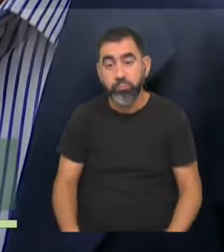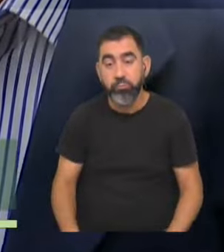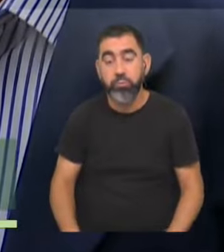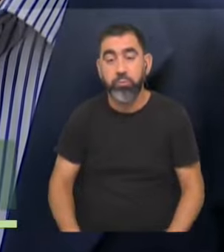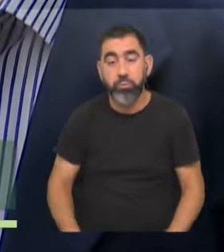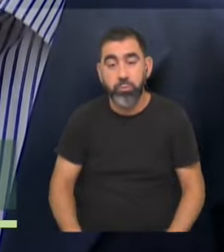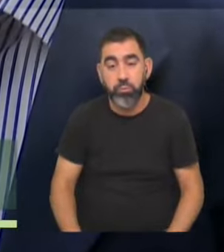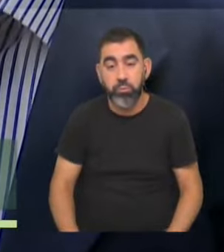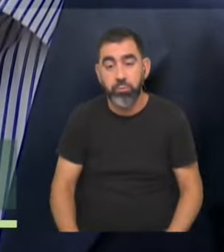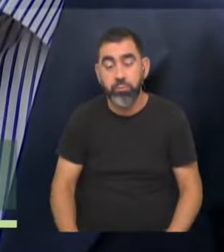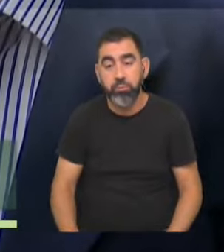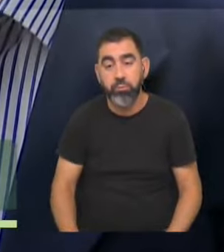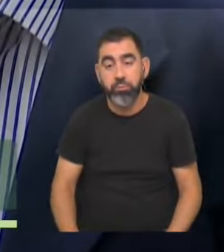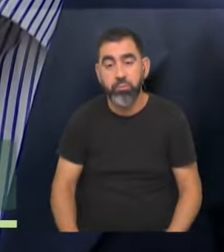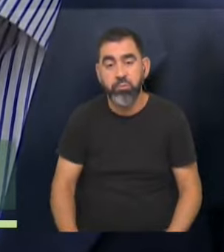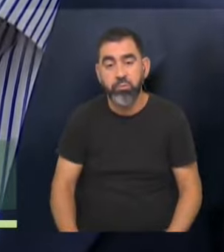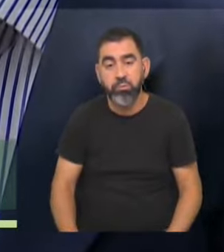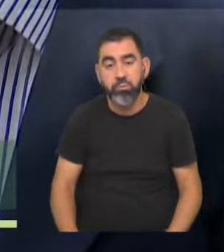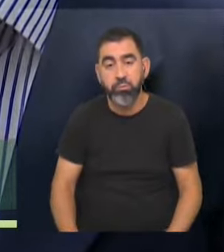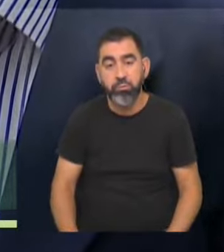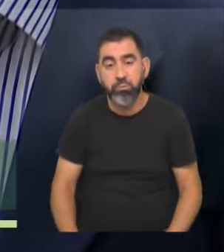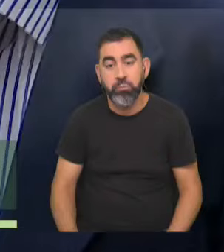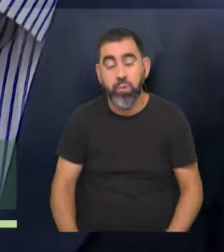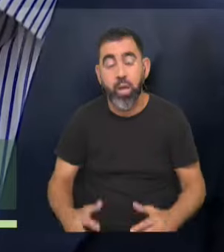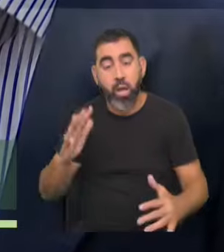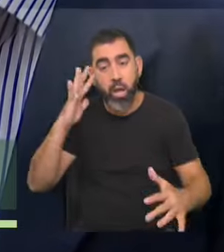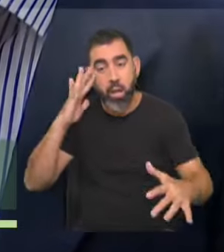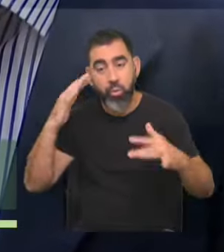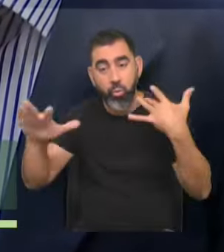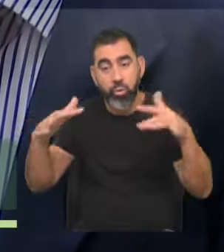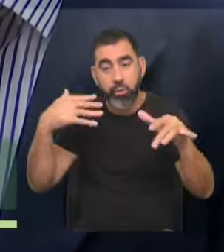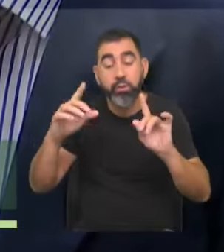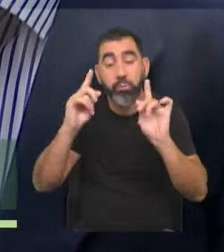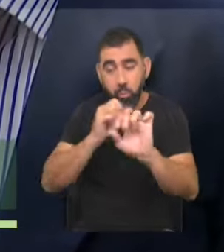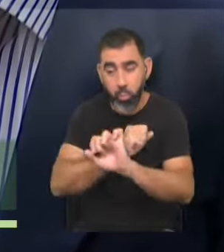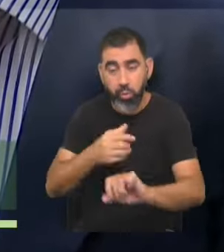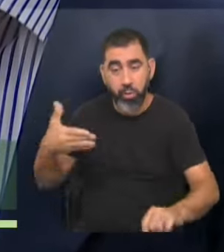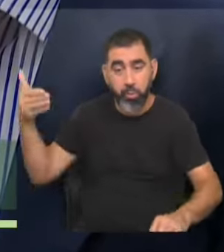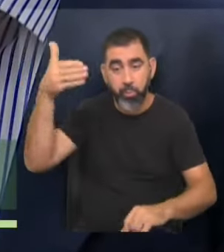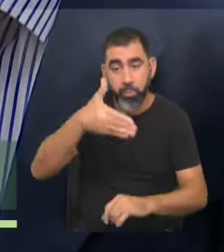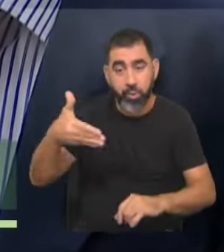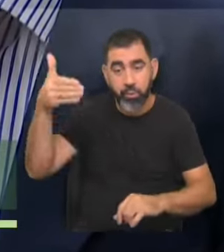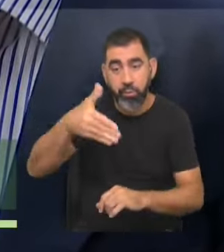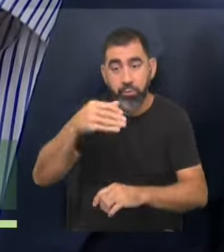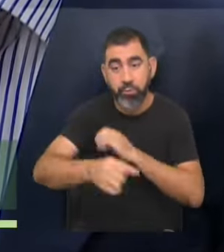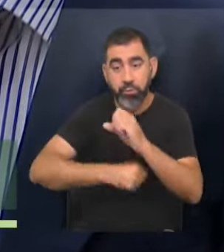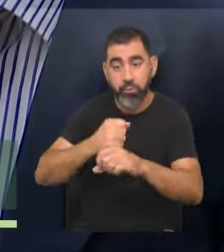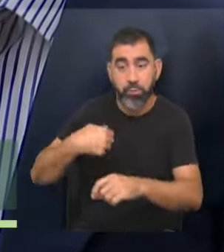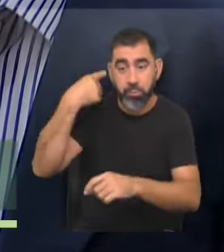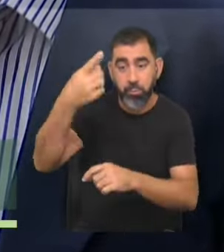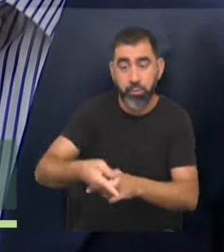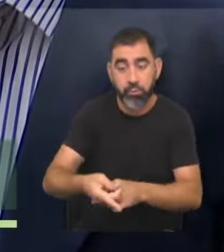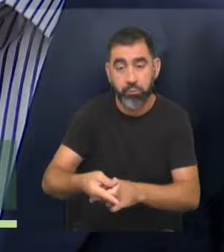nacional Exacto importante destacar eso porque los adolescentes también pueden participar del acto eleccionario del año que viene que son las